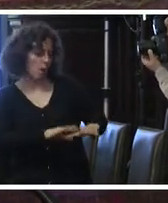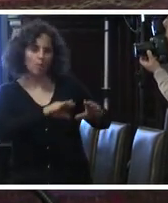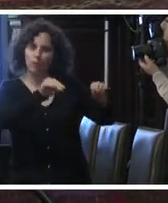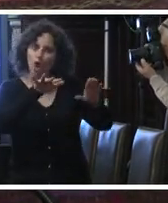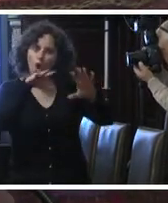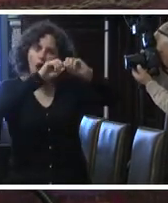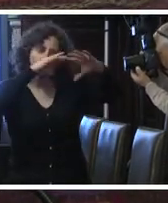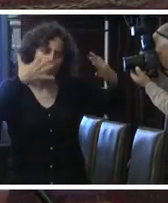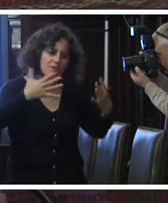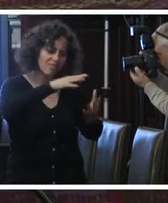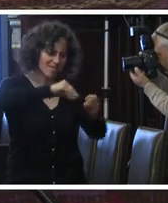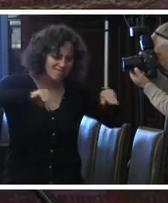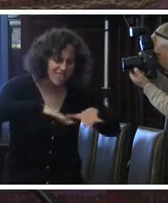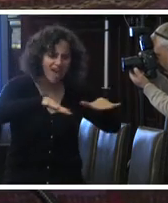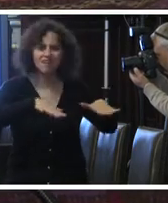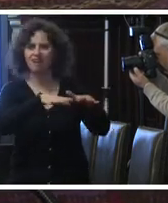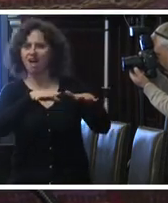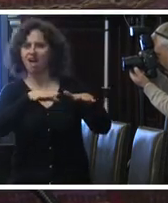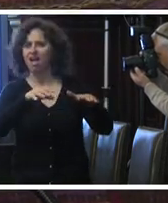del medio ambiente, de las tierras,